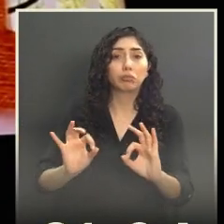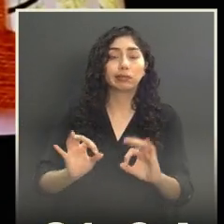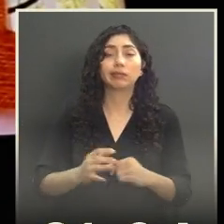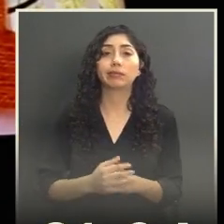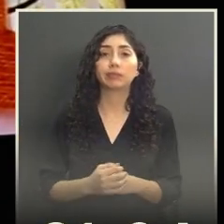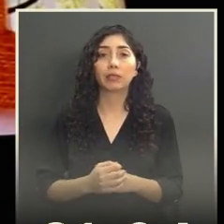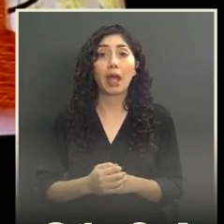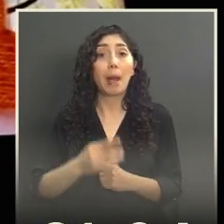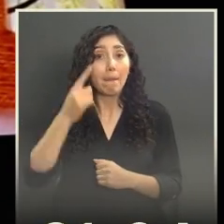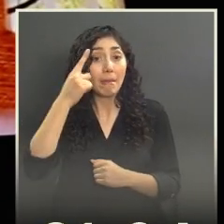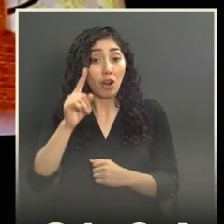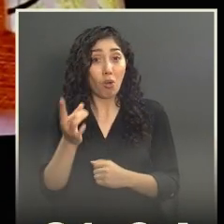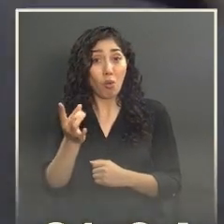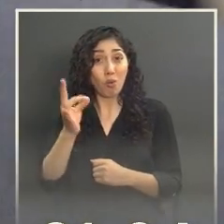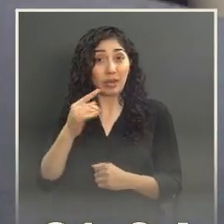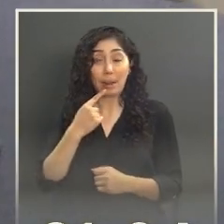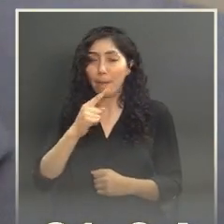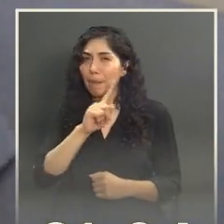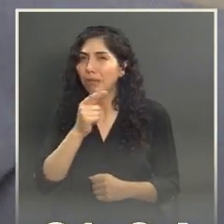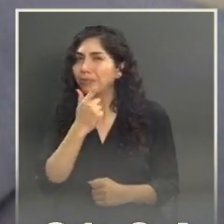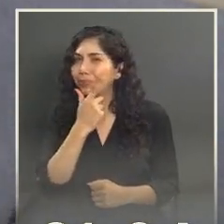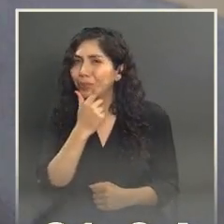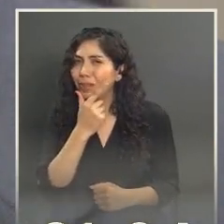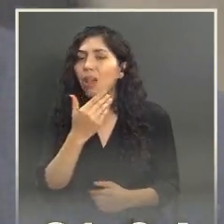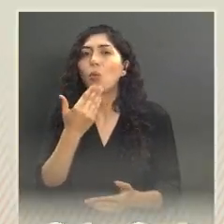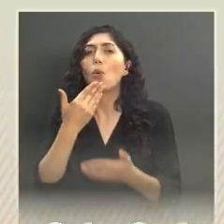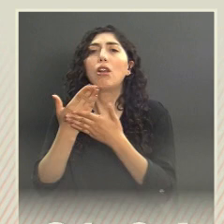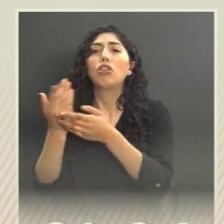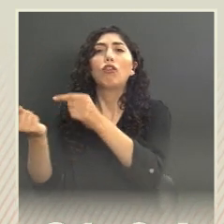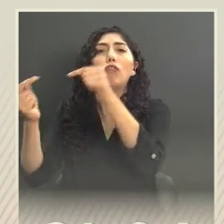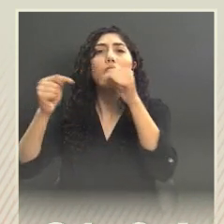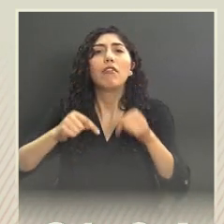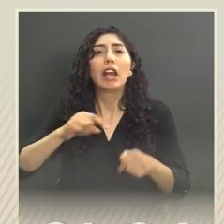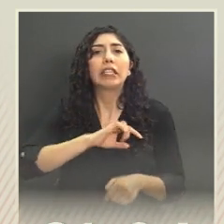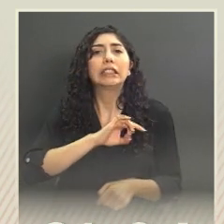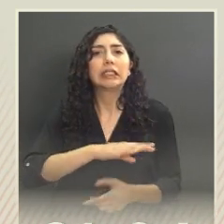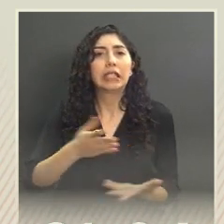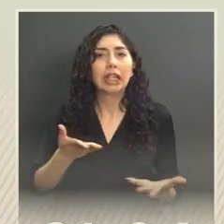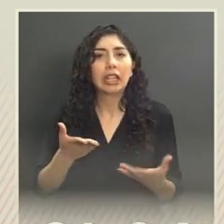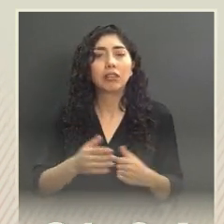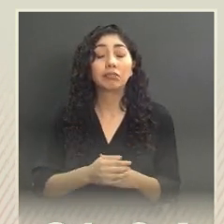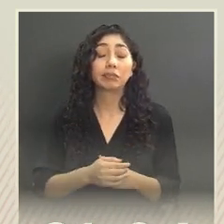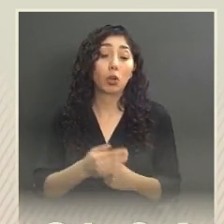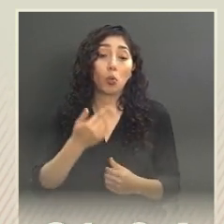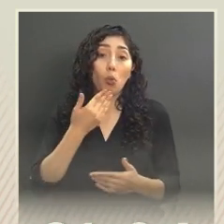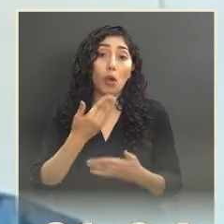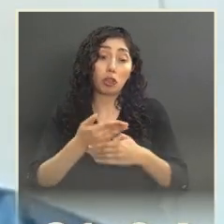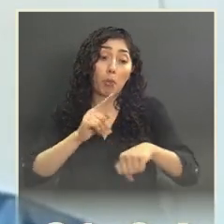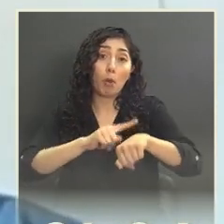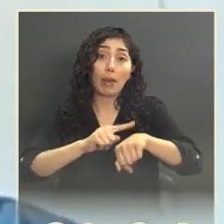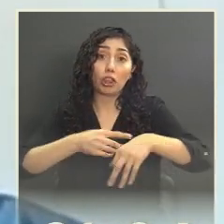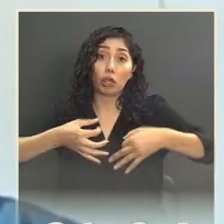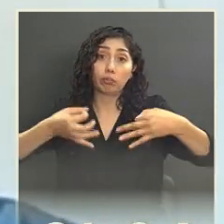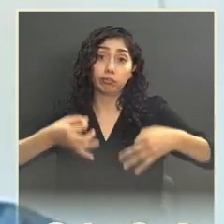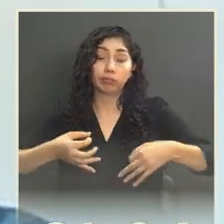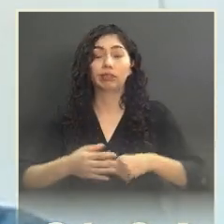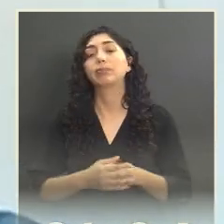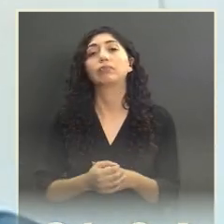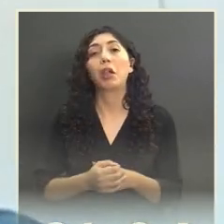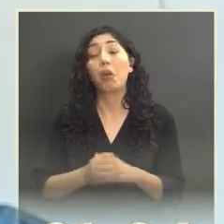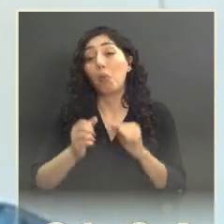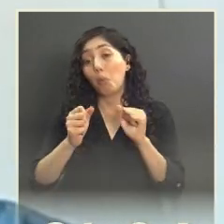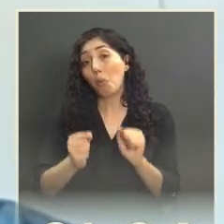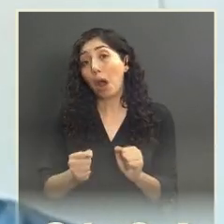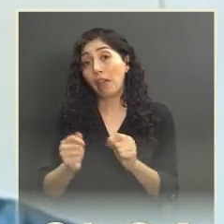es la única interrogante. ¿Cuándo volverá Franco Parisi a Chile? Cuando sea el momento correcto. Nosotros tenemos un calendario. Puede ser a lo mejor el